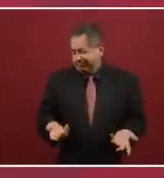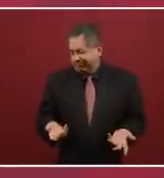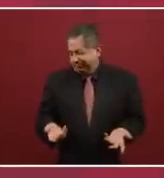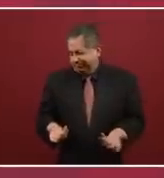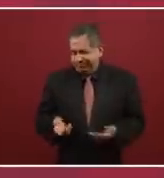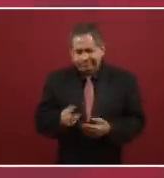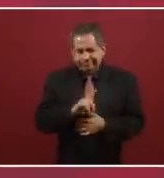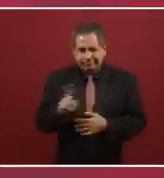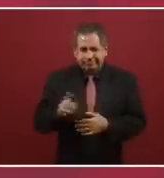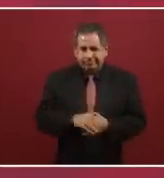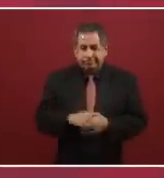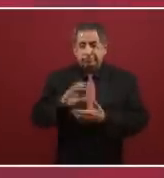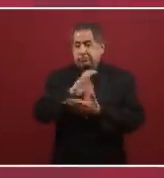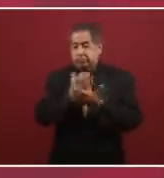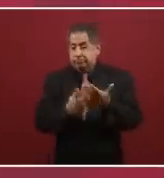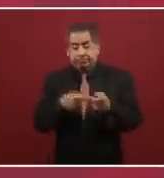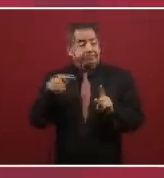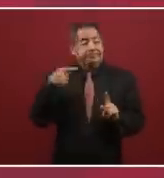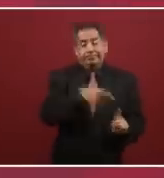Y el contrato